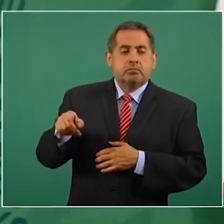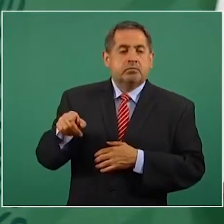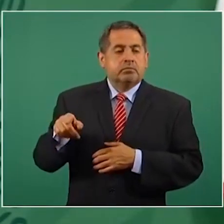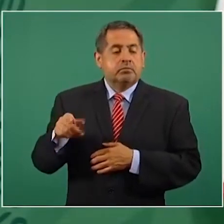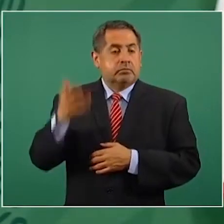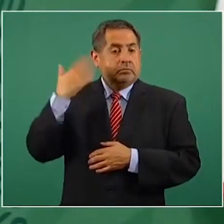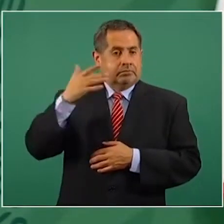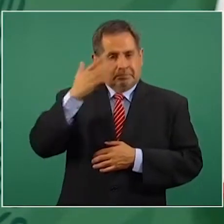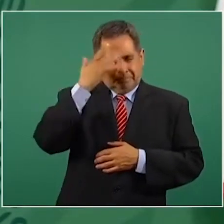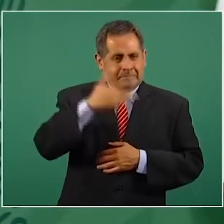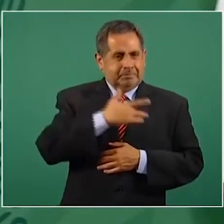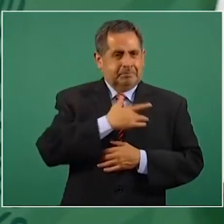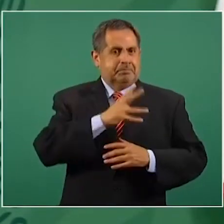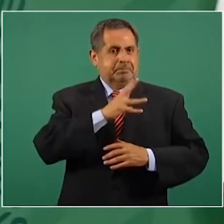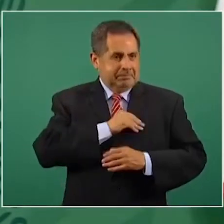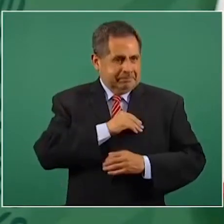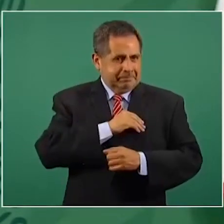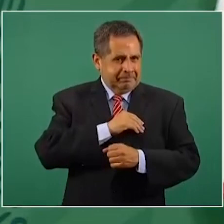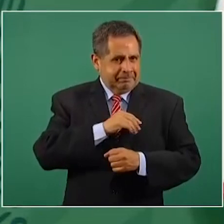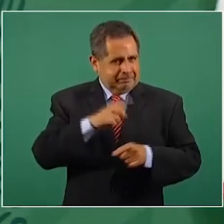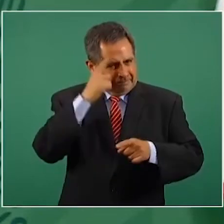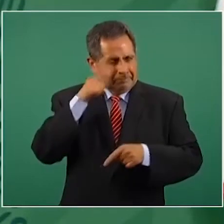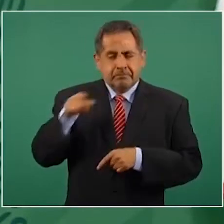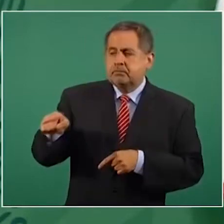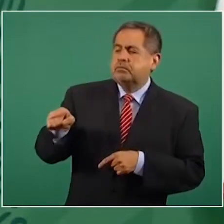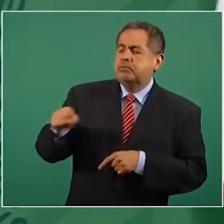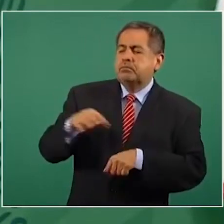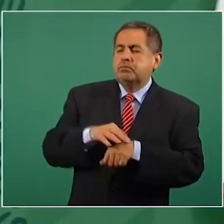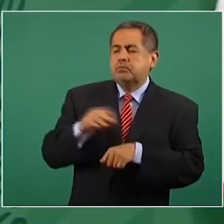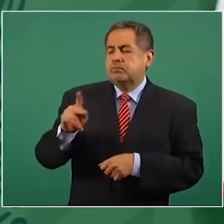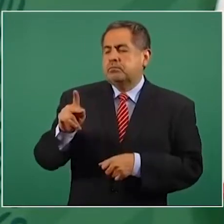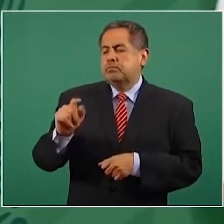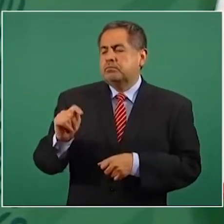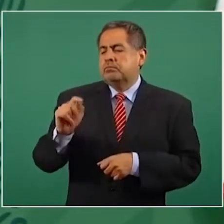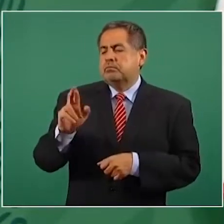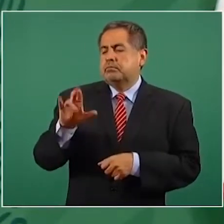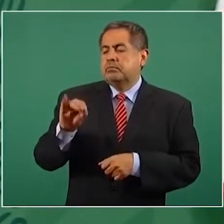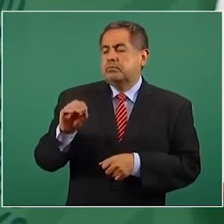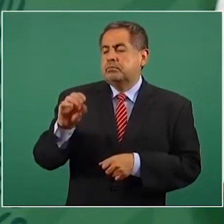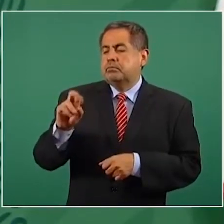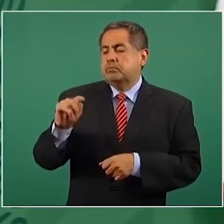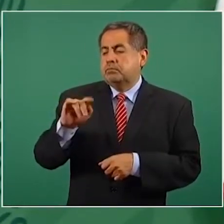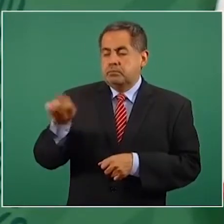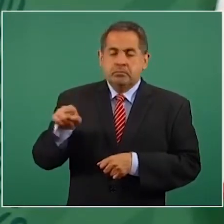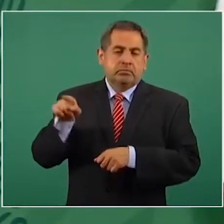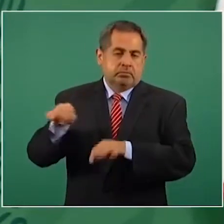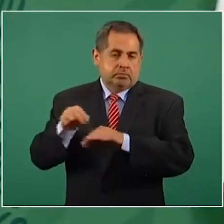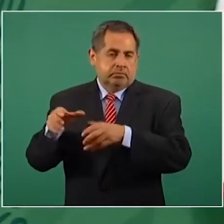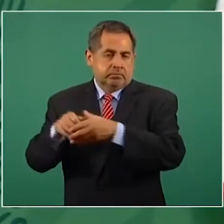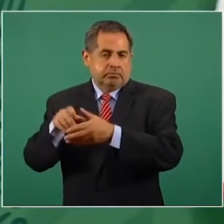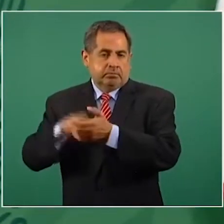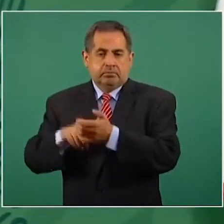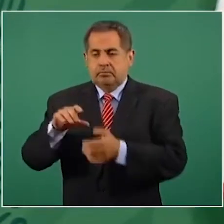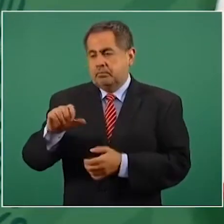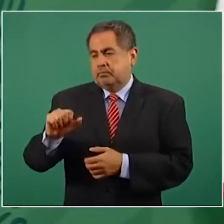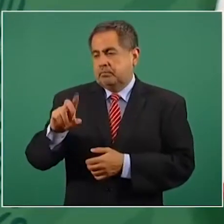Patricio Ortiz, él es de cardiología, y